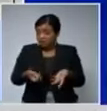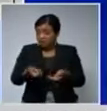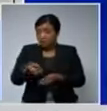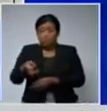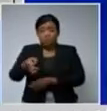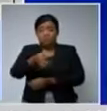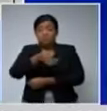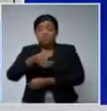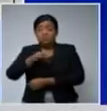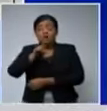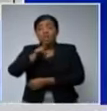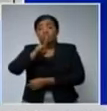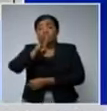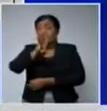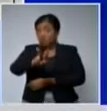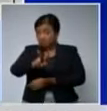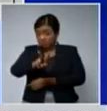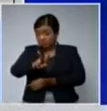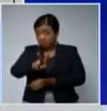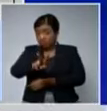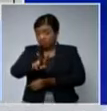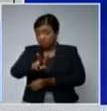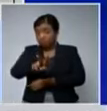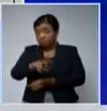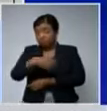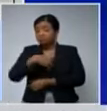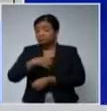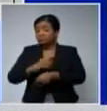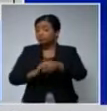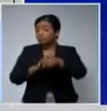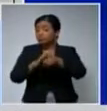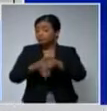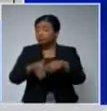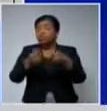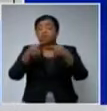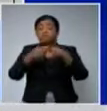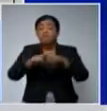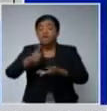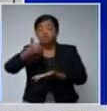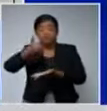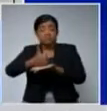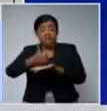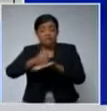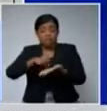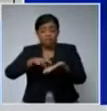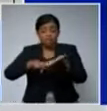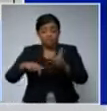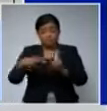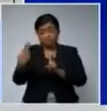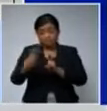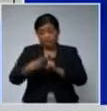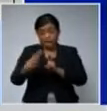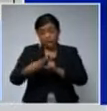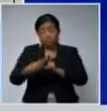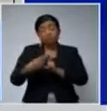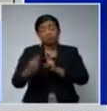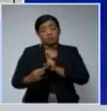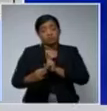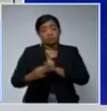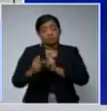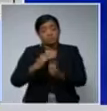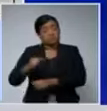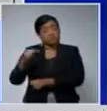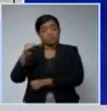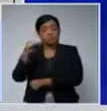sus 13 municipios, pero indiscutiblemente la cabecera provincial, Bayamo, es la que tiene la tasa